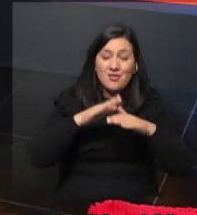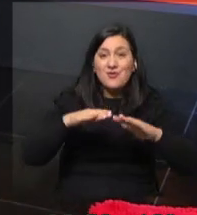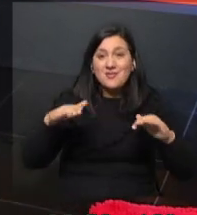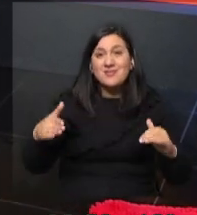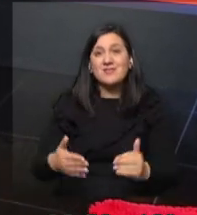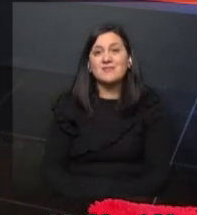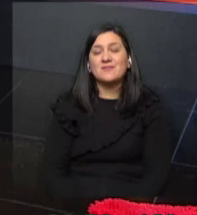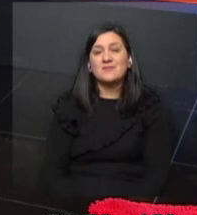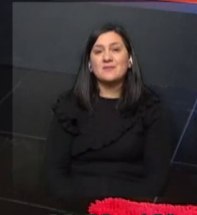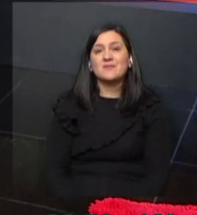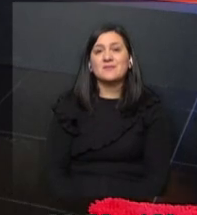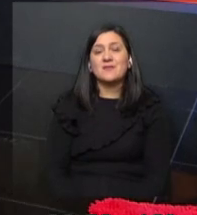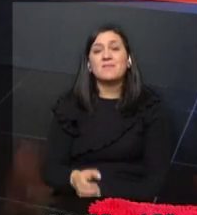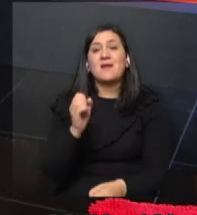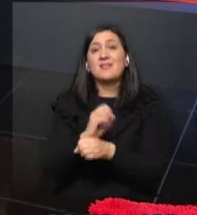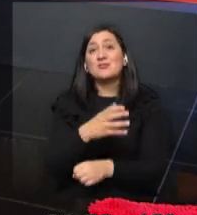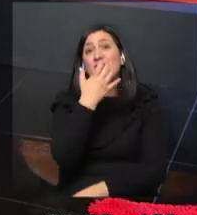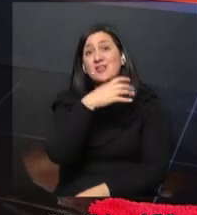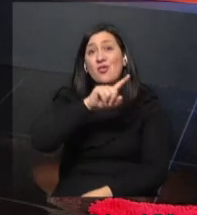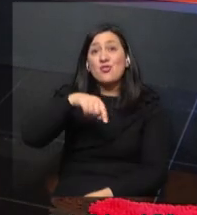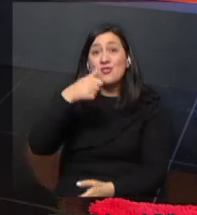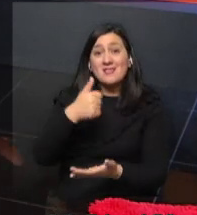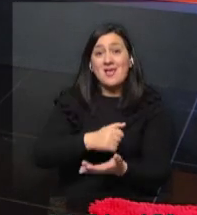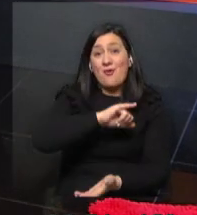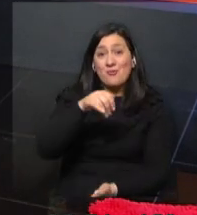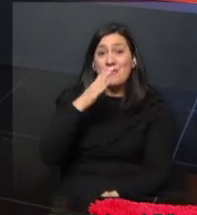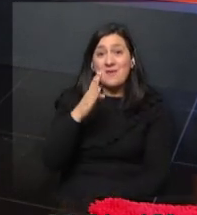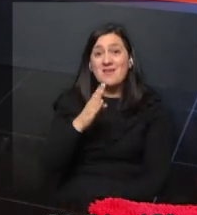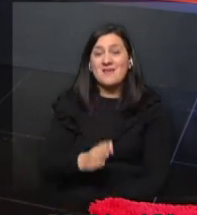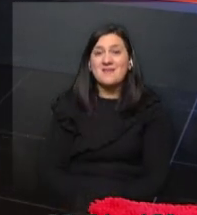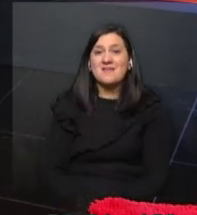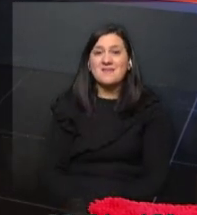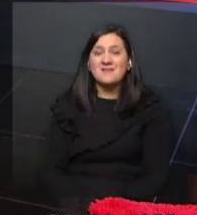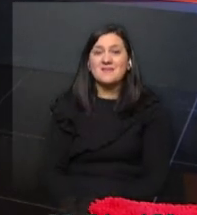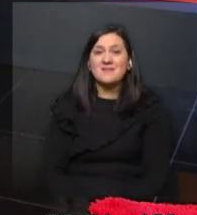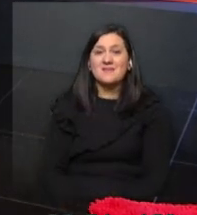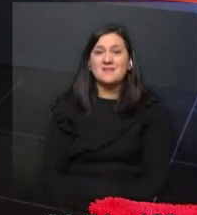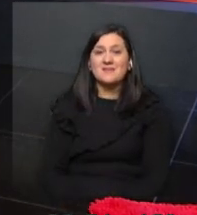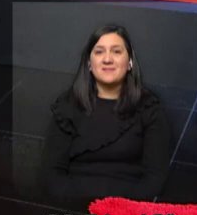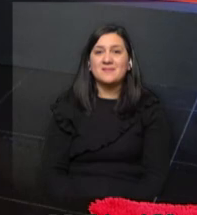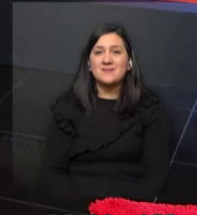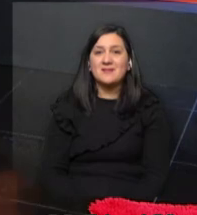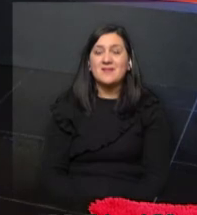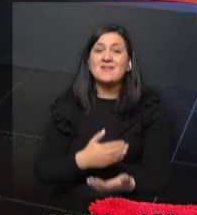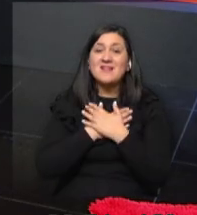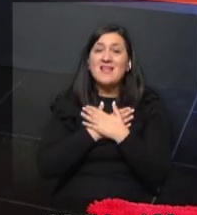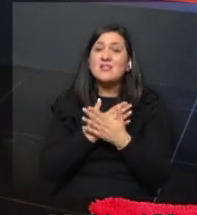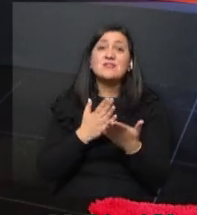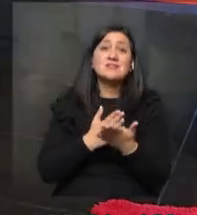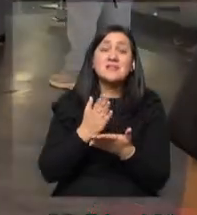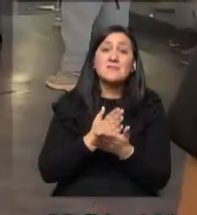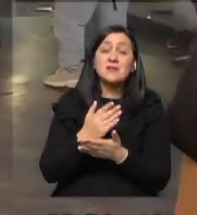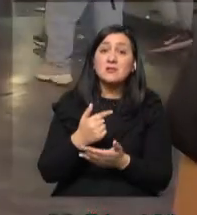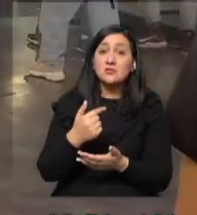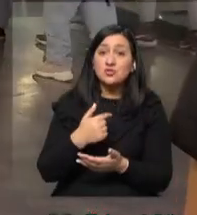infancias, ¿verdad? Me gusta, mandando sus gritos, ¿dónde está JP? Claro. Me gusta, si te gusta, lo podemos hacer. ¿Dónde está? Así que, bueno, el cariño enorme siempre. Yo,